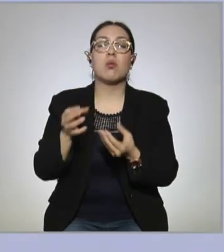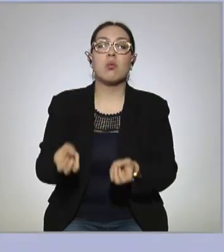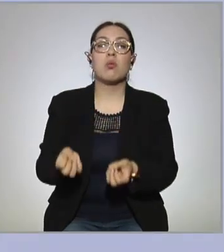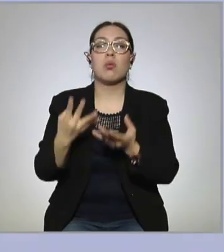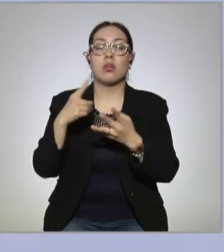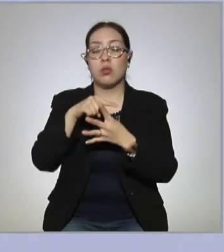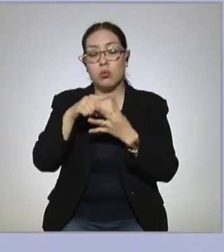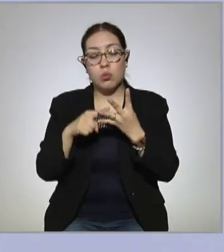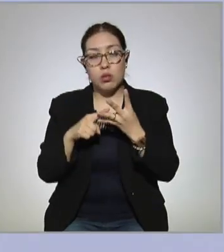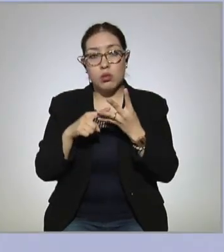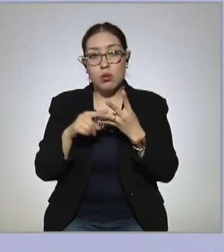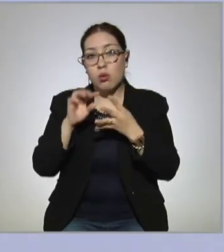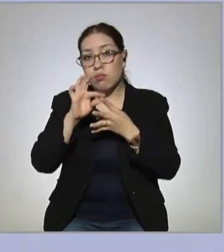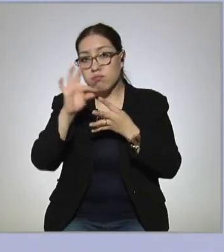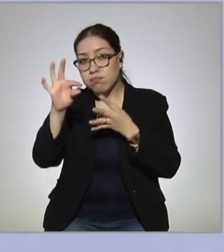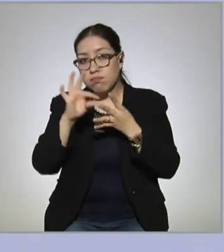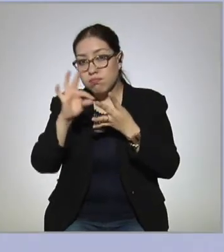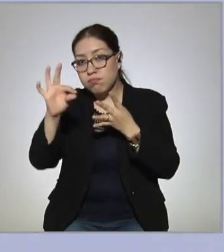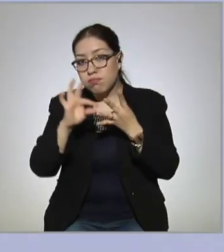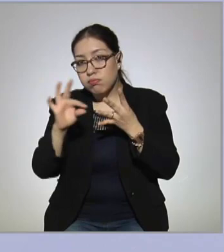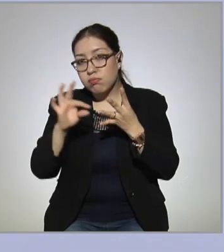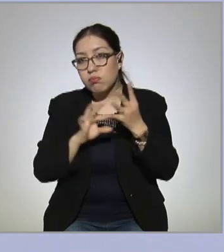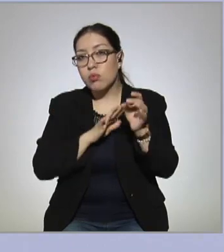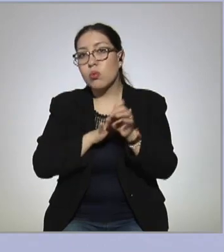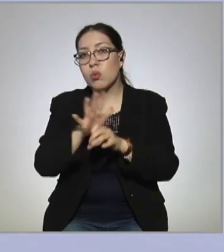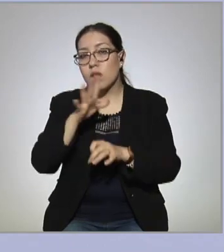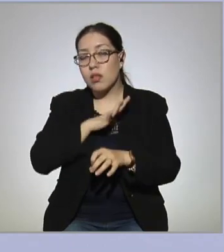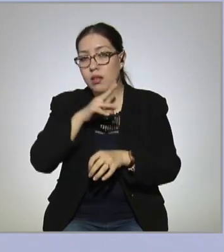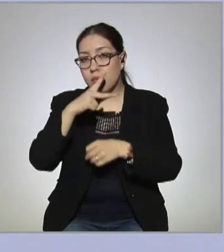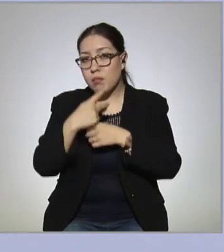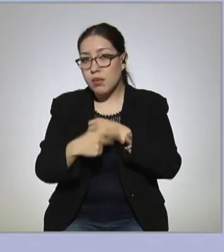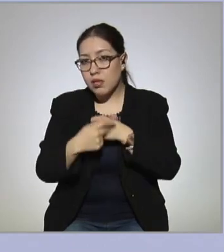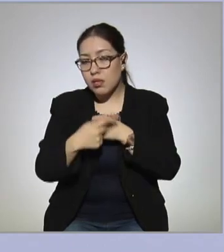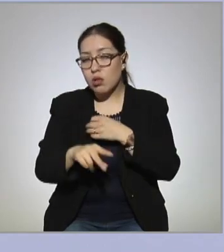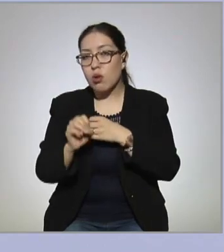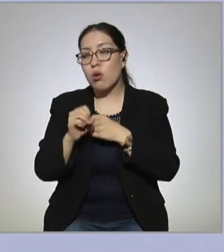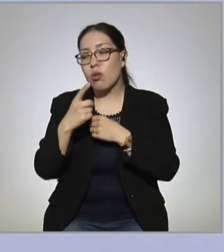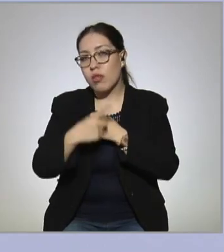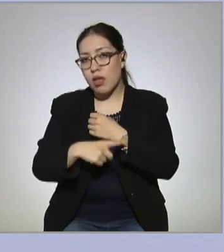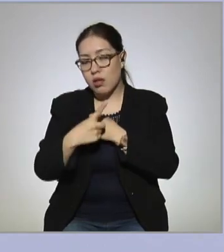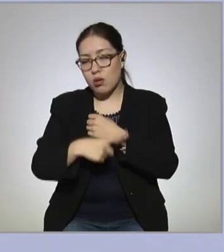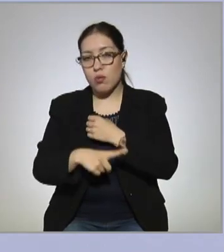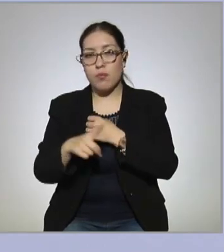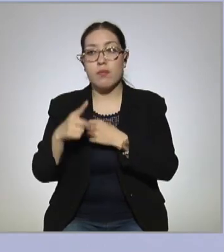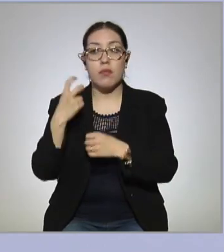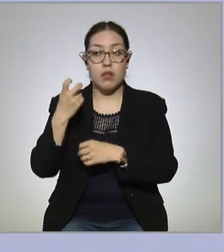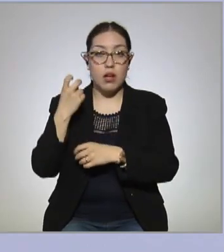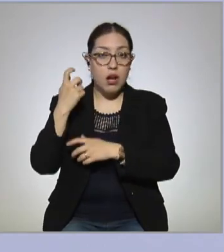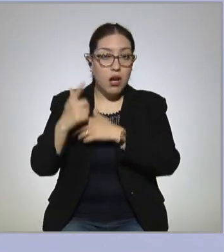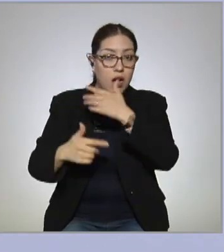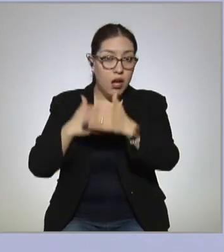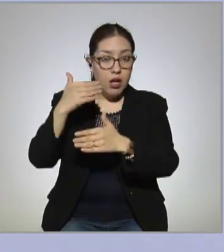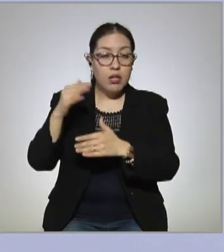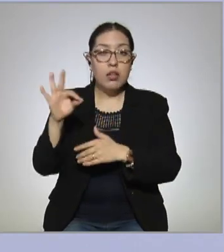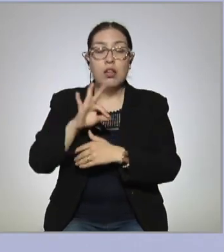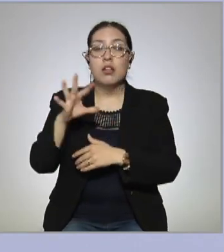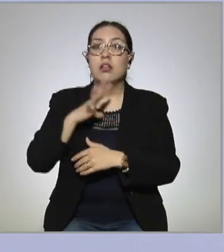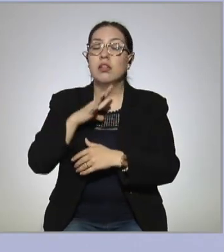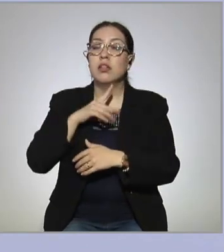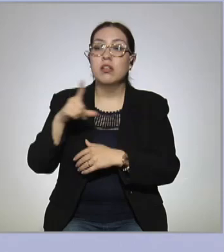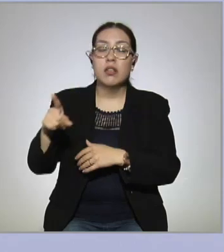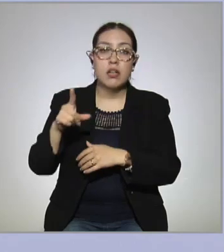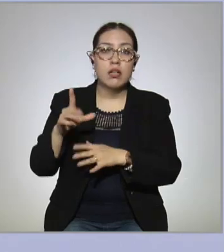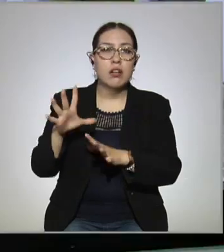de los 4. Y más que todo la progresión, la cronicidad, también lo podemos ver en imágenes, viendo si, por ejemplo, hay alteraciones de que